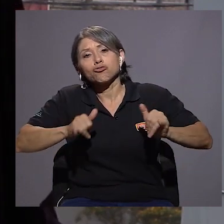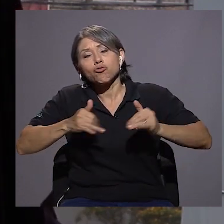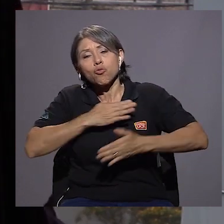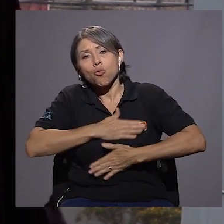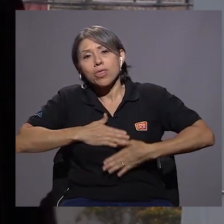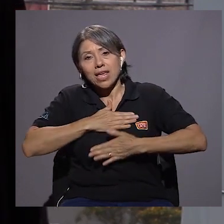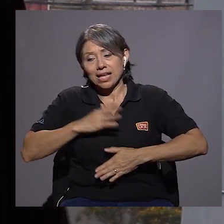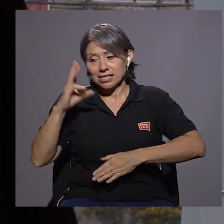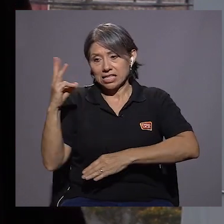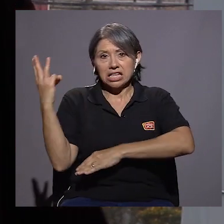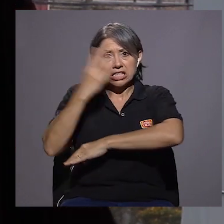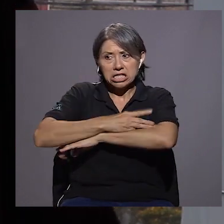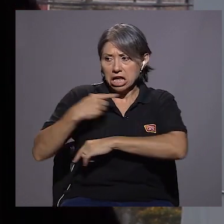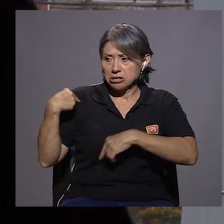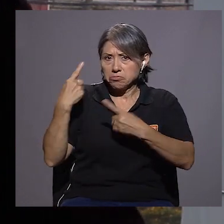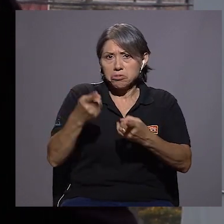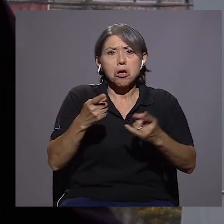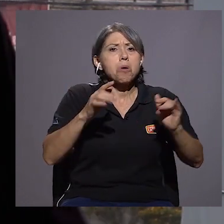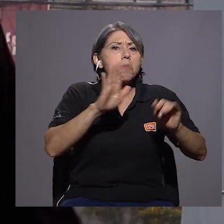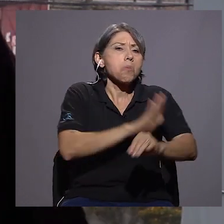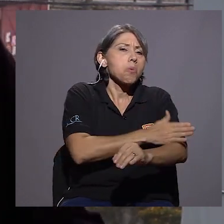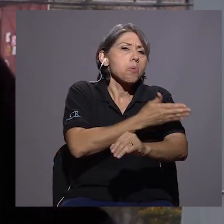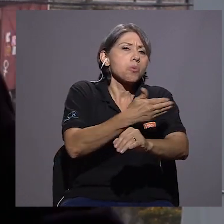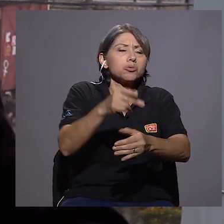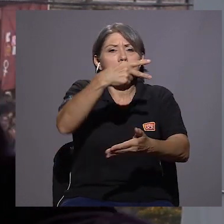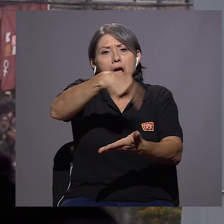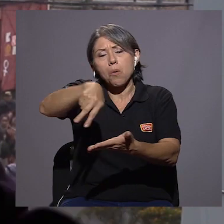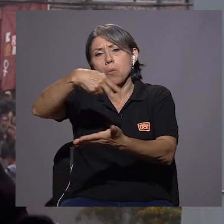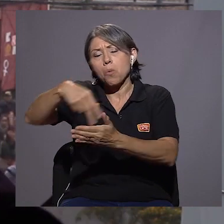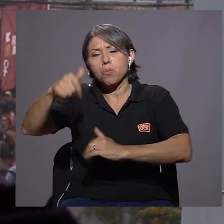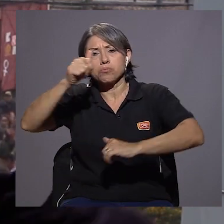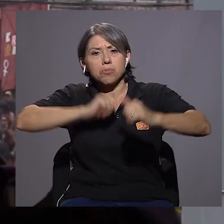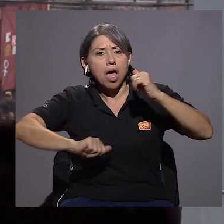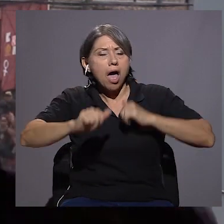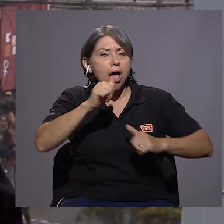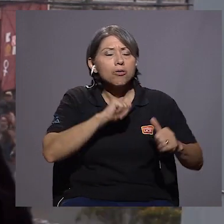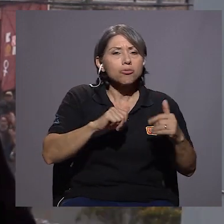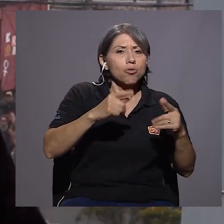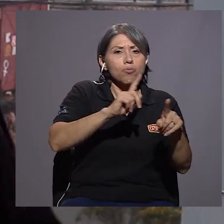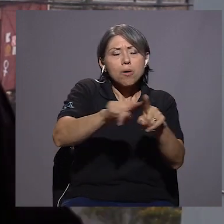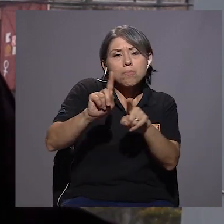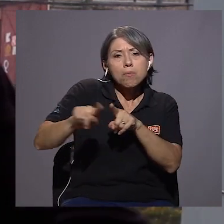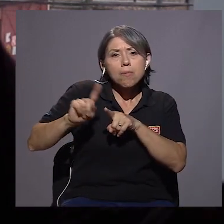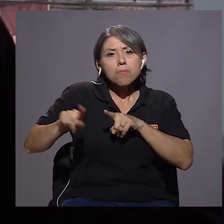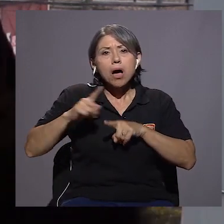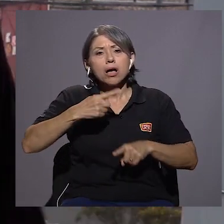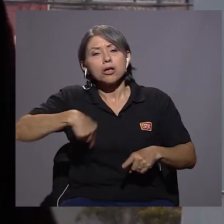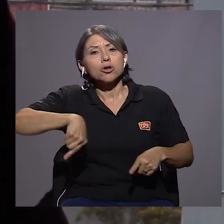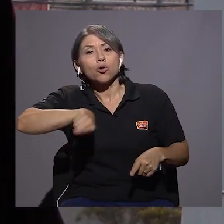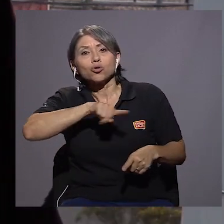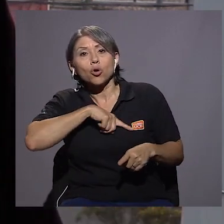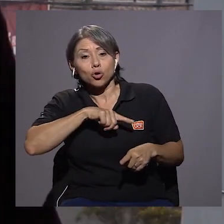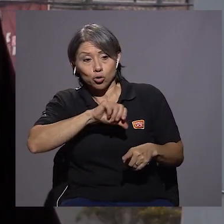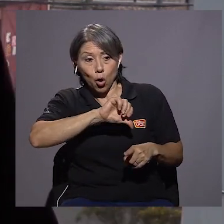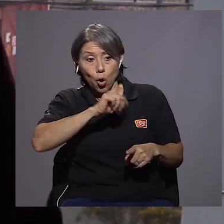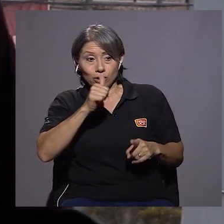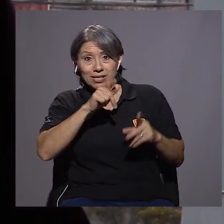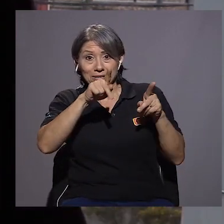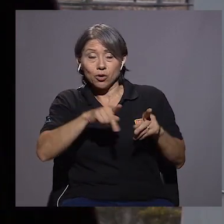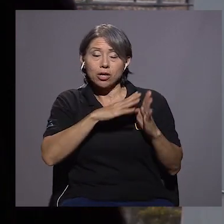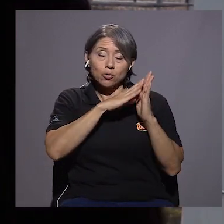de todos estos 6 días, como música, teatro, danza, consignas, y otras estábamos